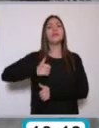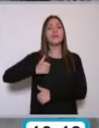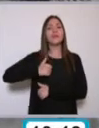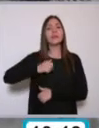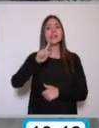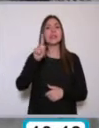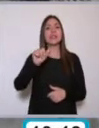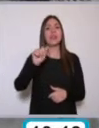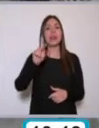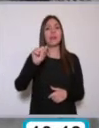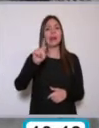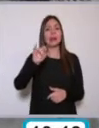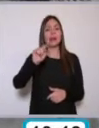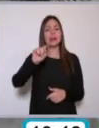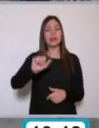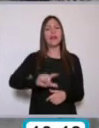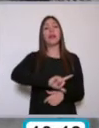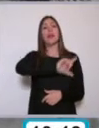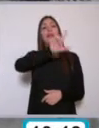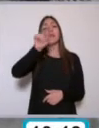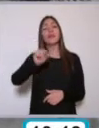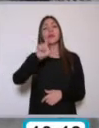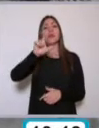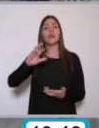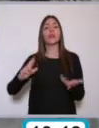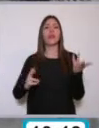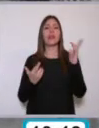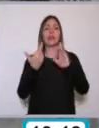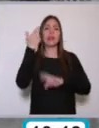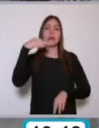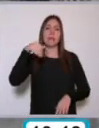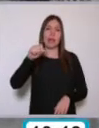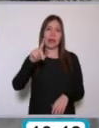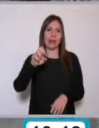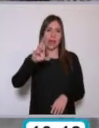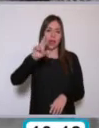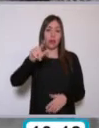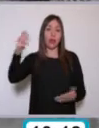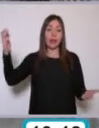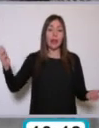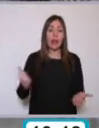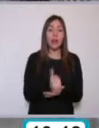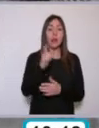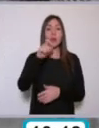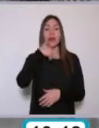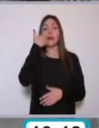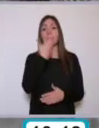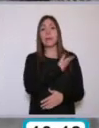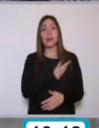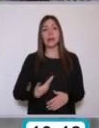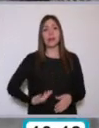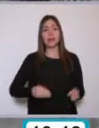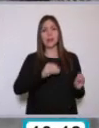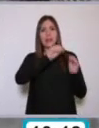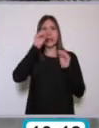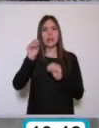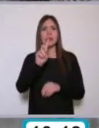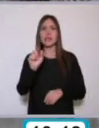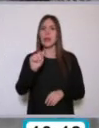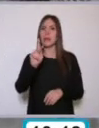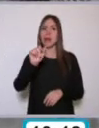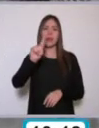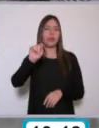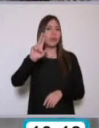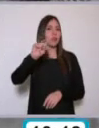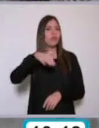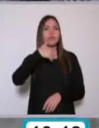Zapatista, recordemos que después de la Revolución Maderista, ya con el triunfo de Madero se lanza para la presidencia y Zapata no quiere dejar las